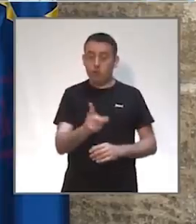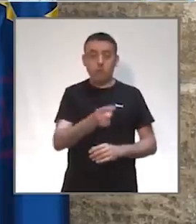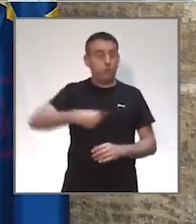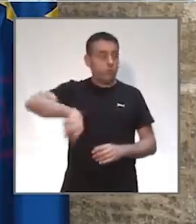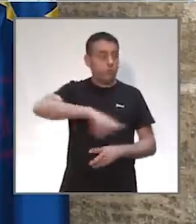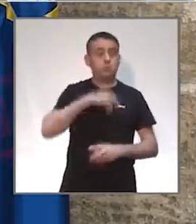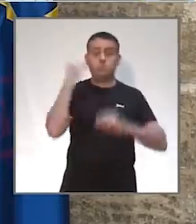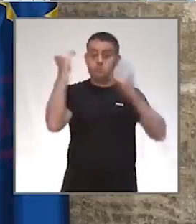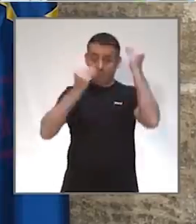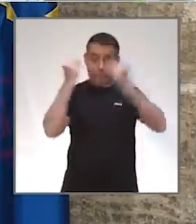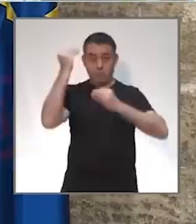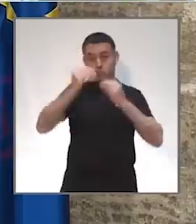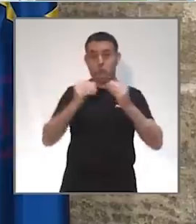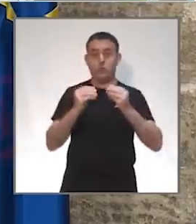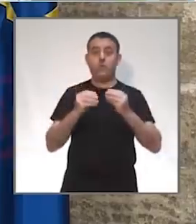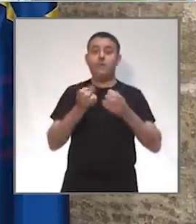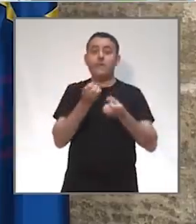informe,